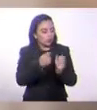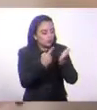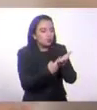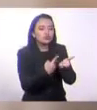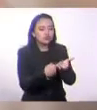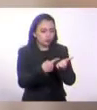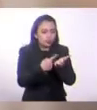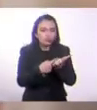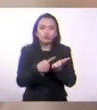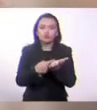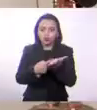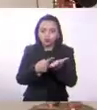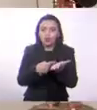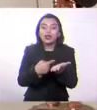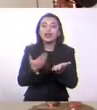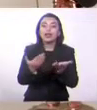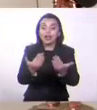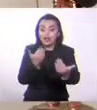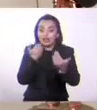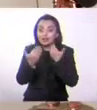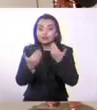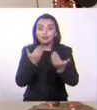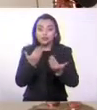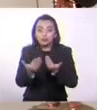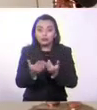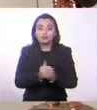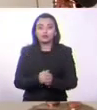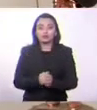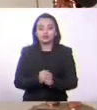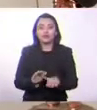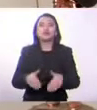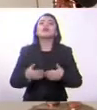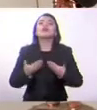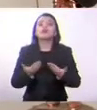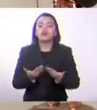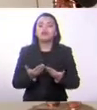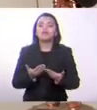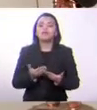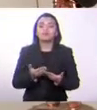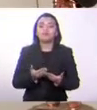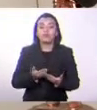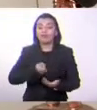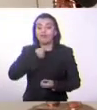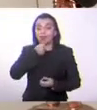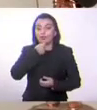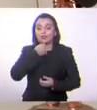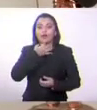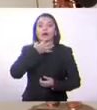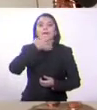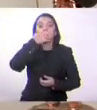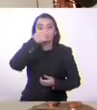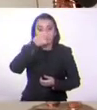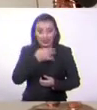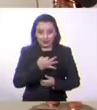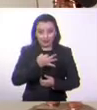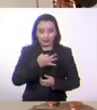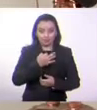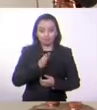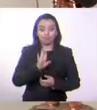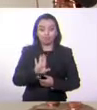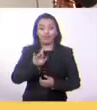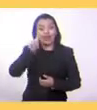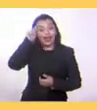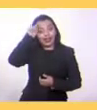los argumentos y la tesis que defendemos será la más importante. ¿Por qué? Porque esta la vamos a sustentar y la vamos a